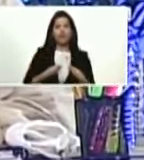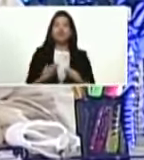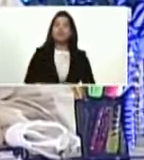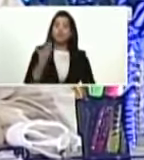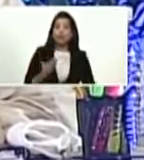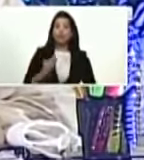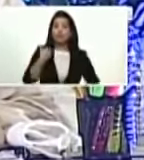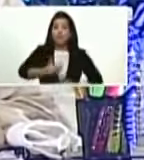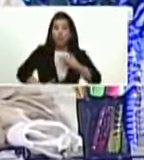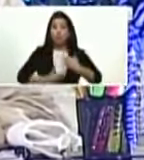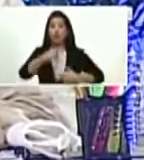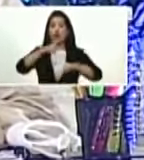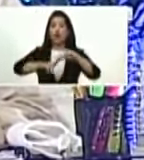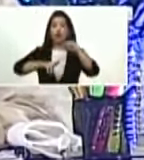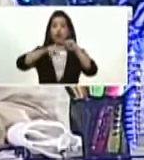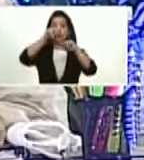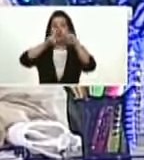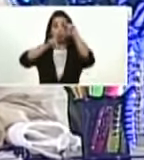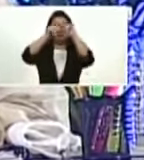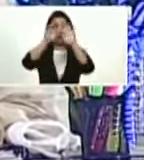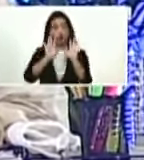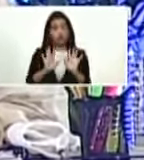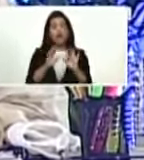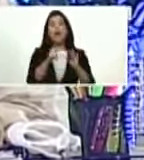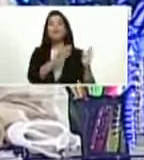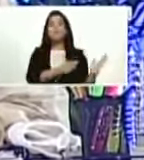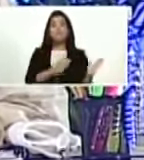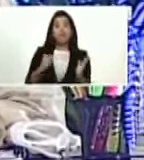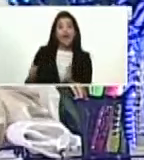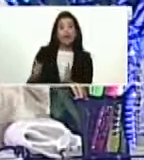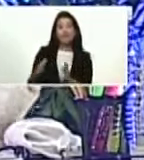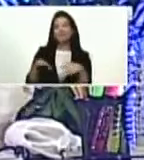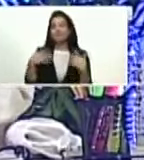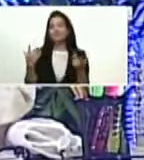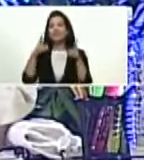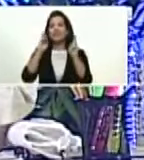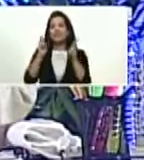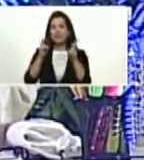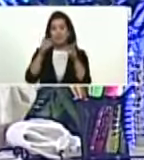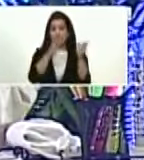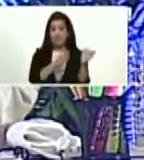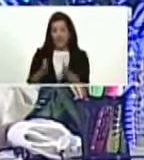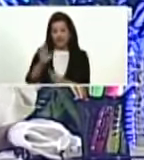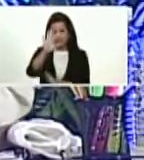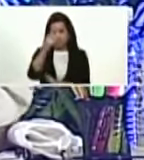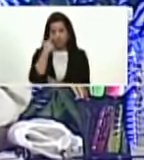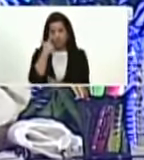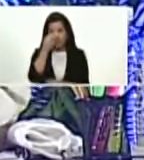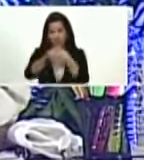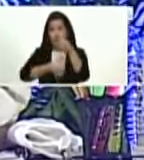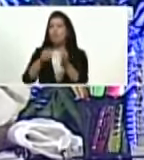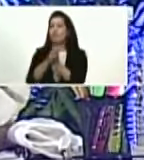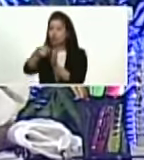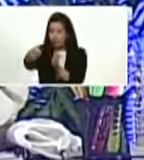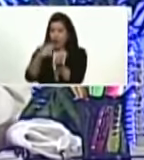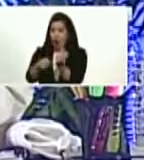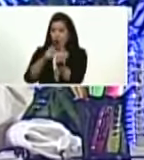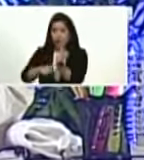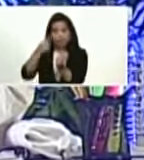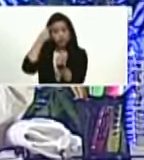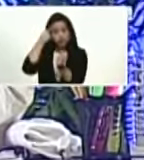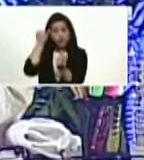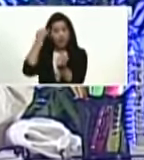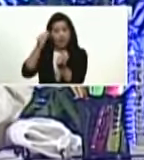construyendo el plan en base, tomen nota, camarada, a